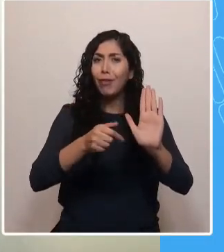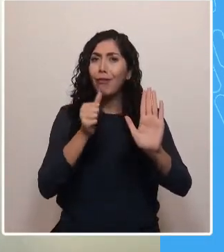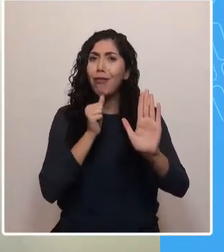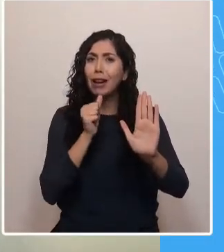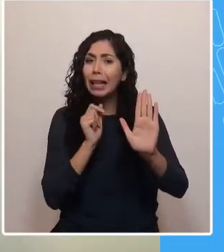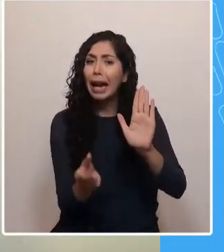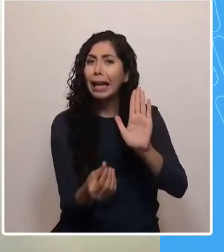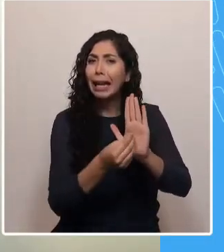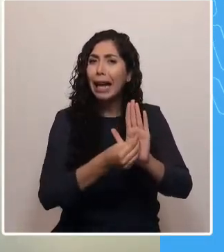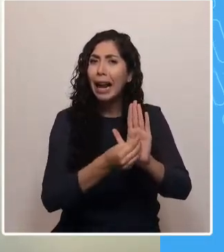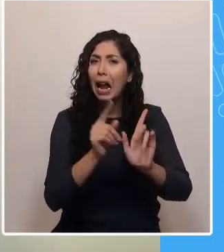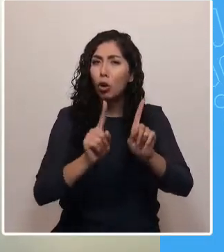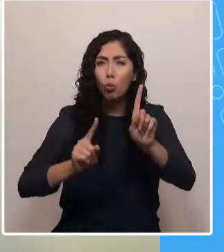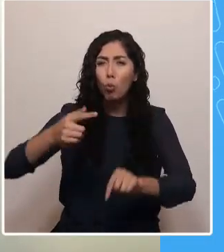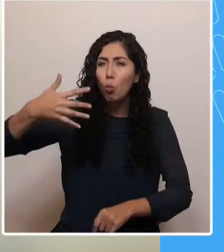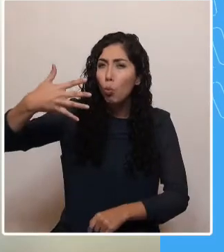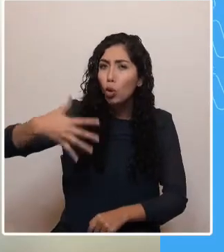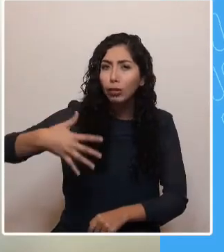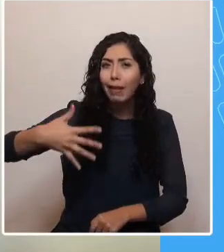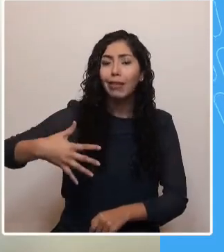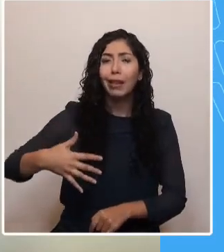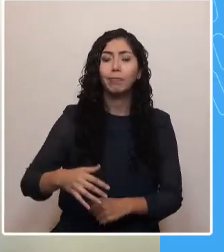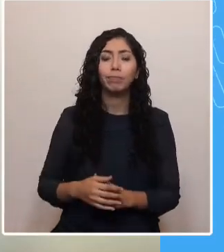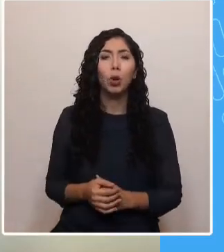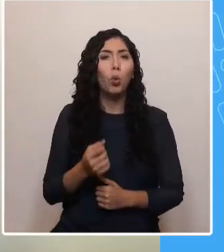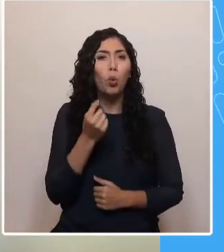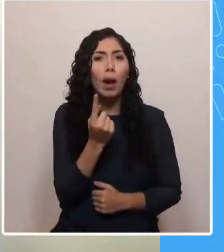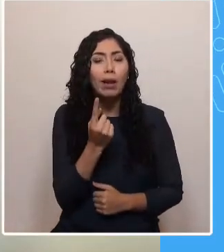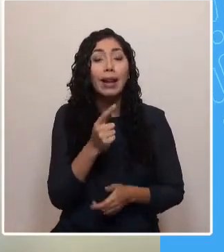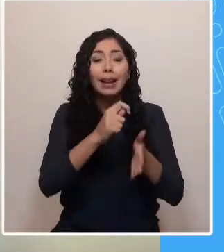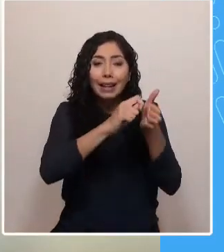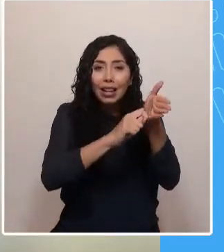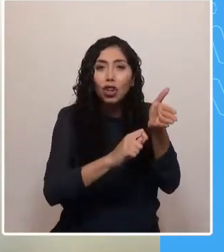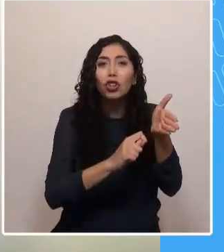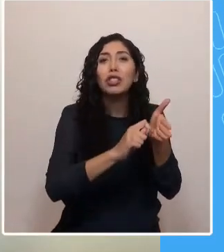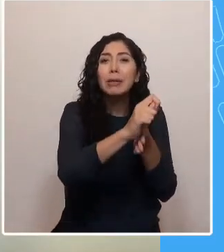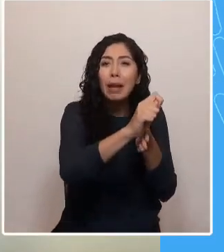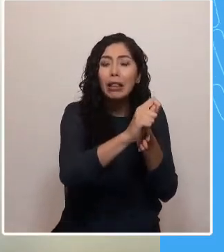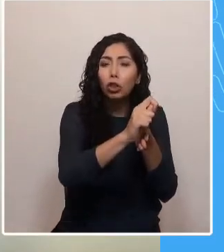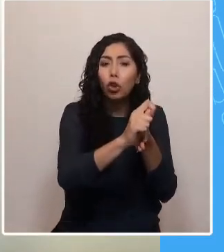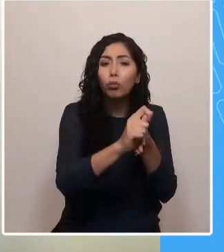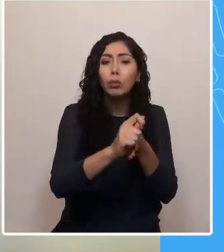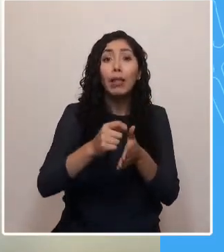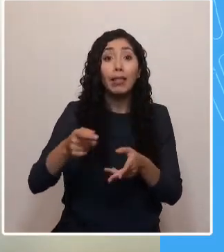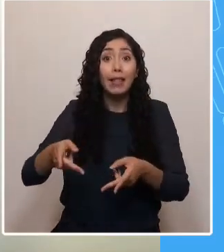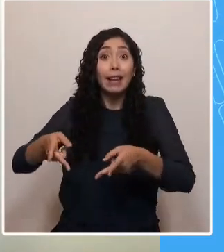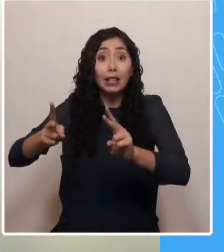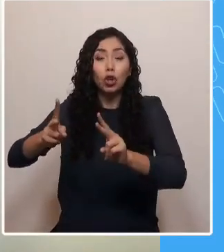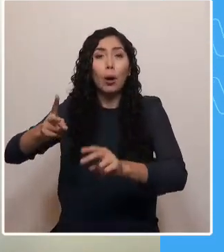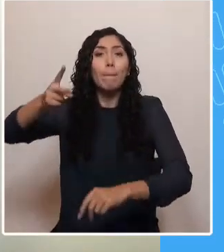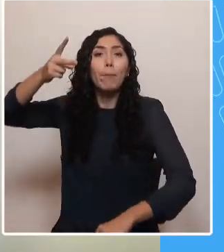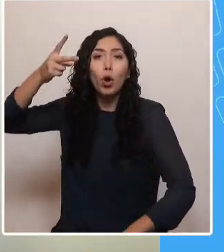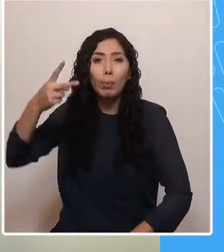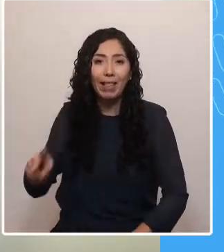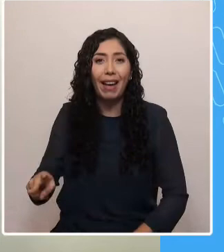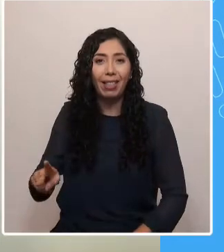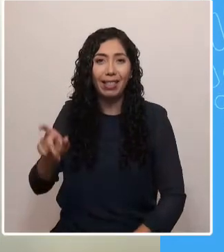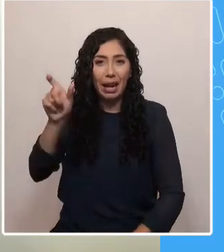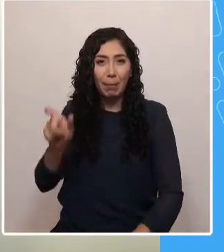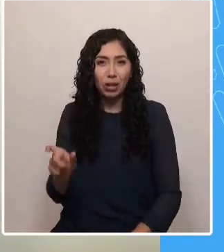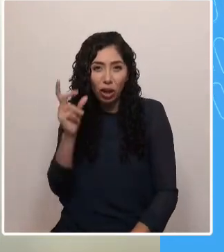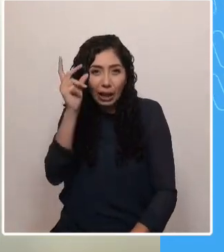elemento esencial de todo derecho de autor. Esto es el reconocimiento expreso del derecho de propiedad del creador sobre sus